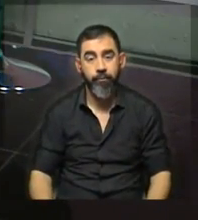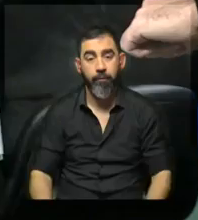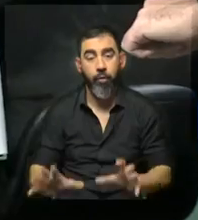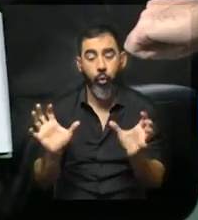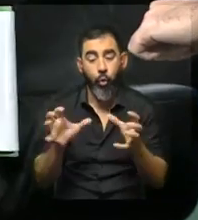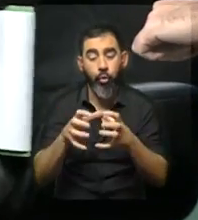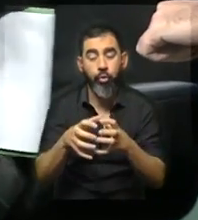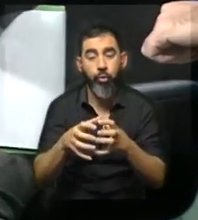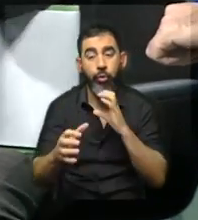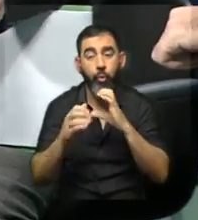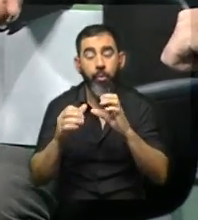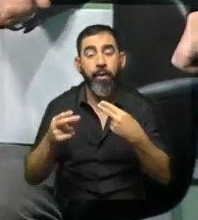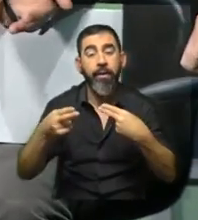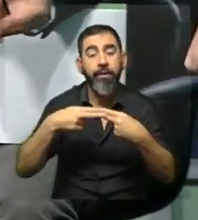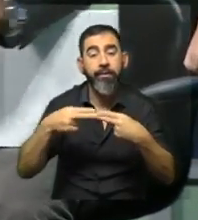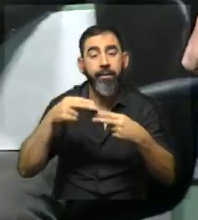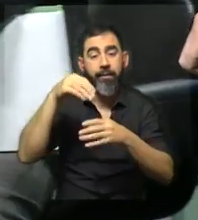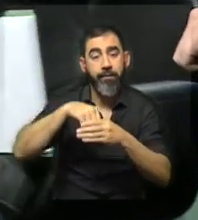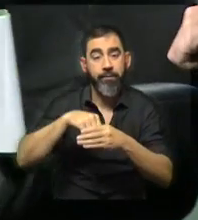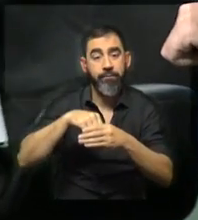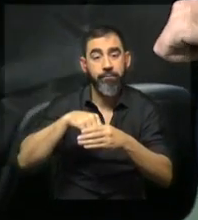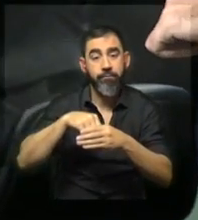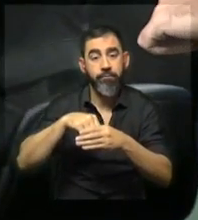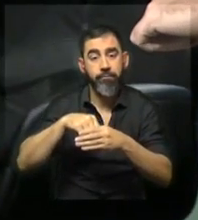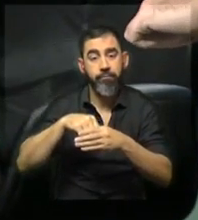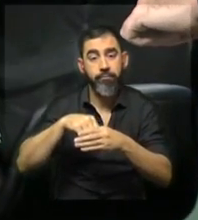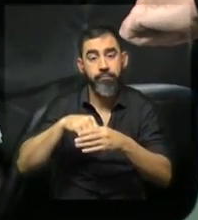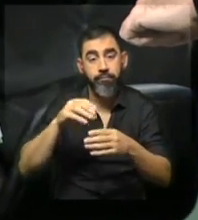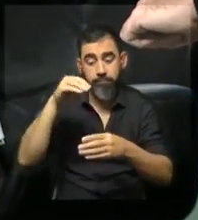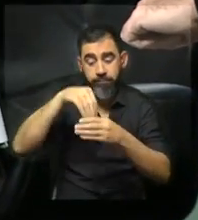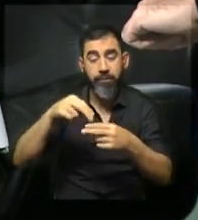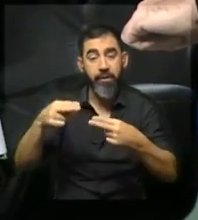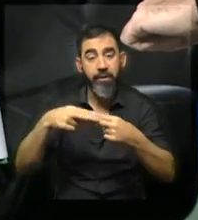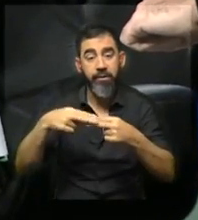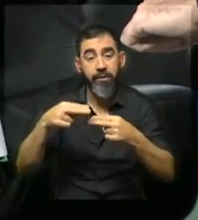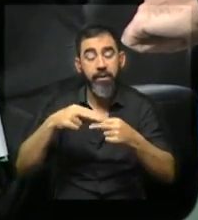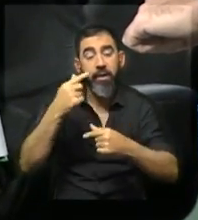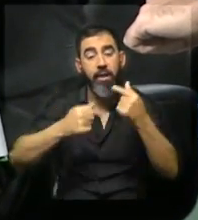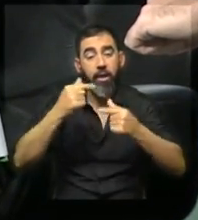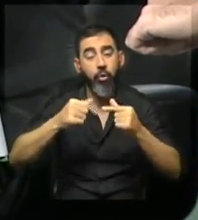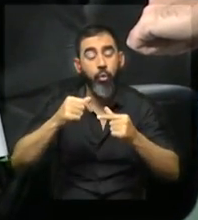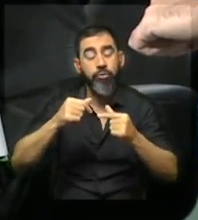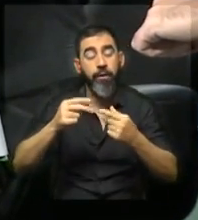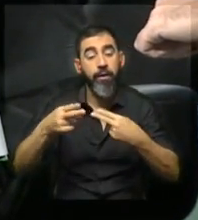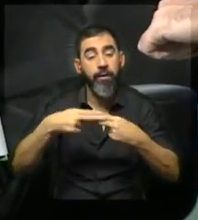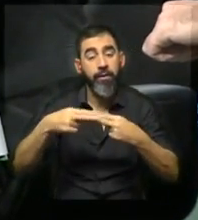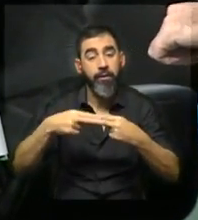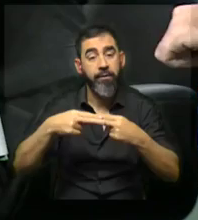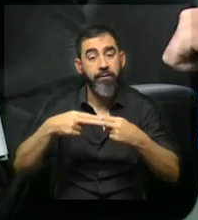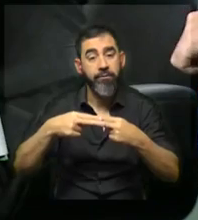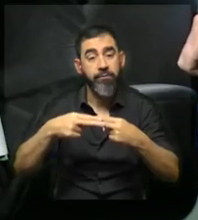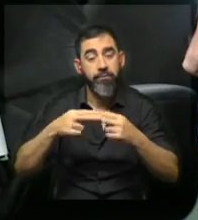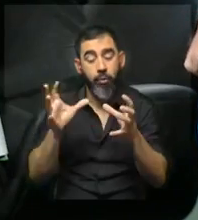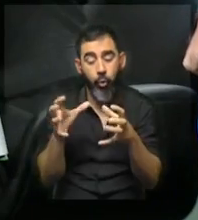de Internet, no solamente los medios cuando... Claro, en realidad concentración en Internet, es decir, las plataformas que